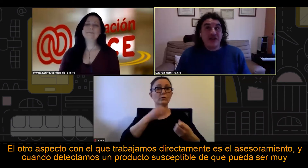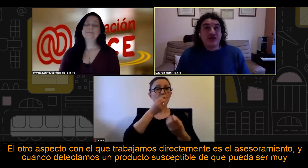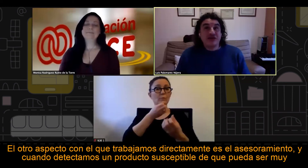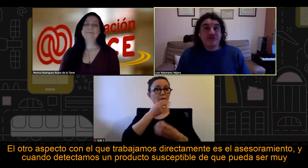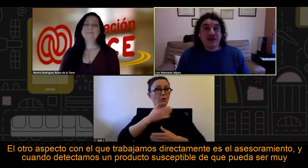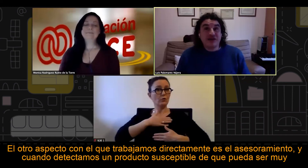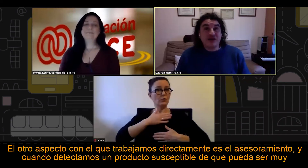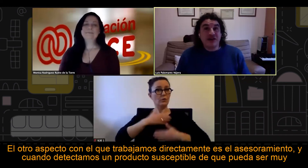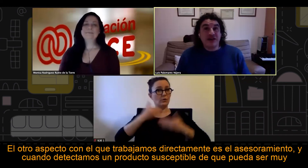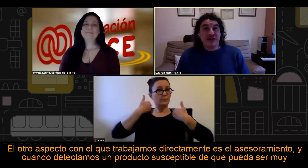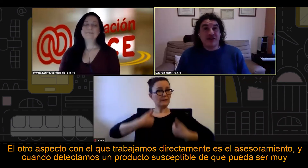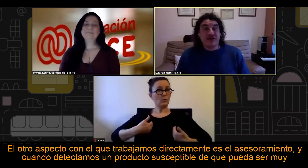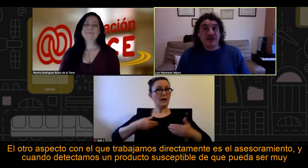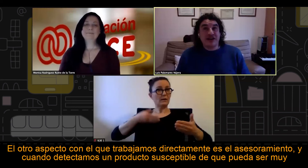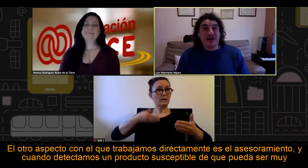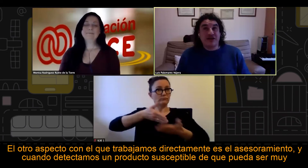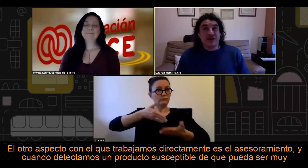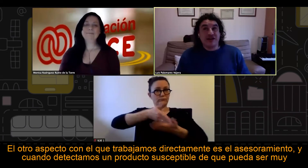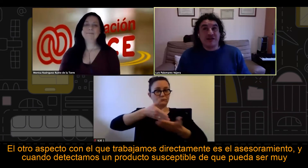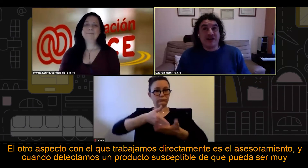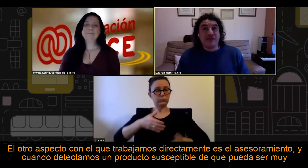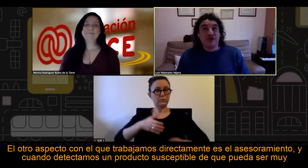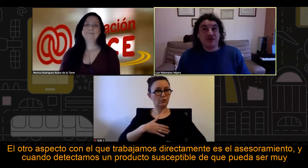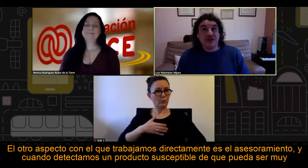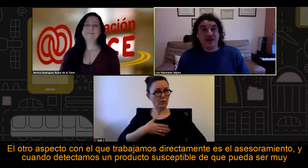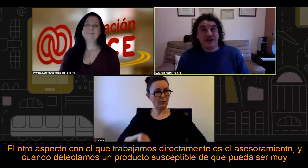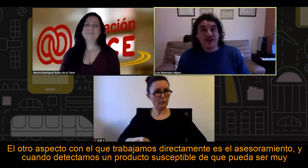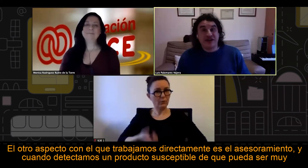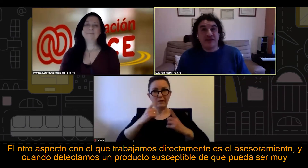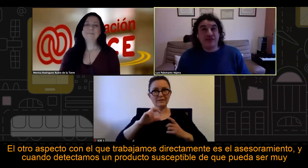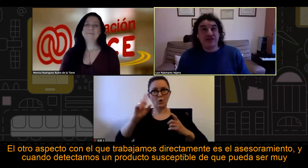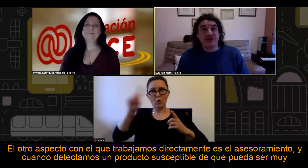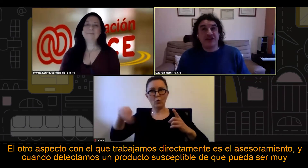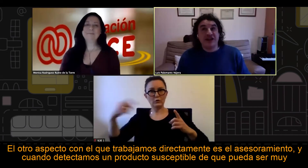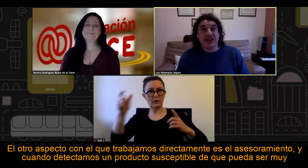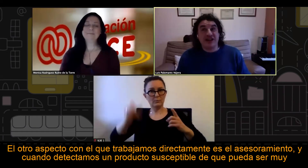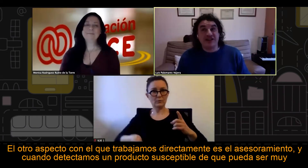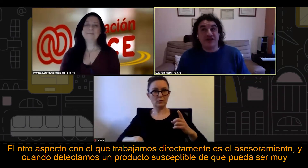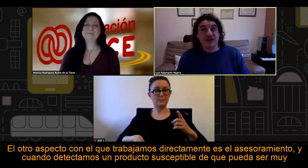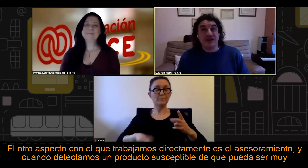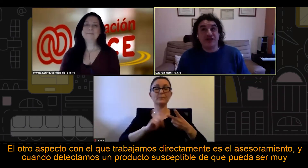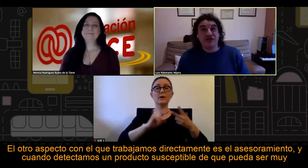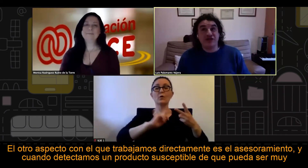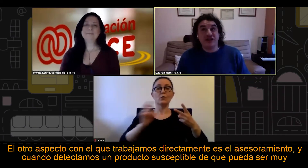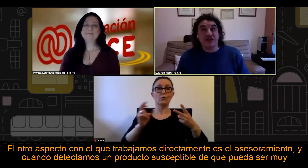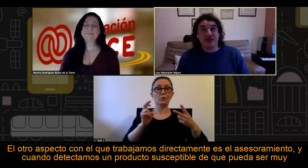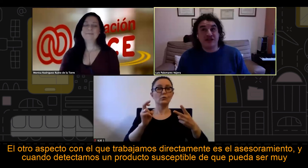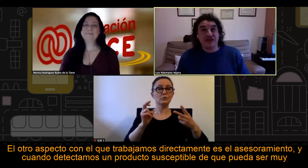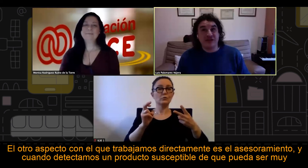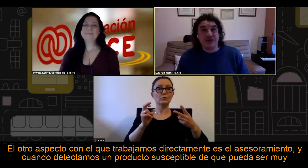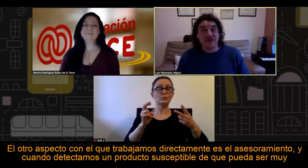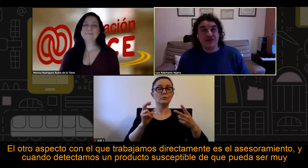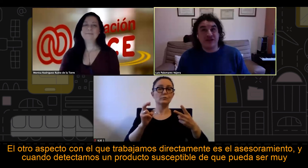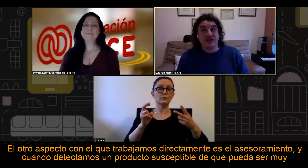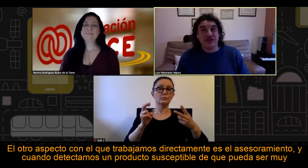El otro aspecto con el que trabajamos directamente pues es el asesoramiento y